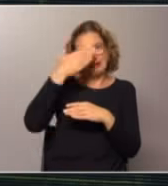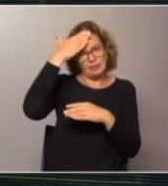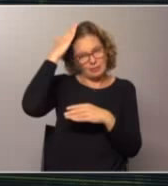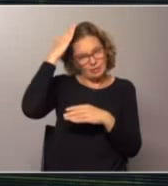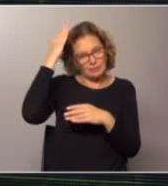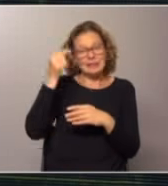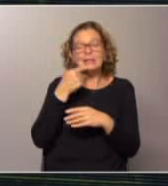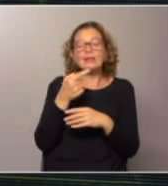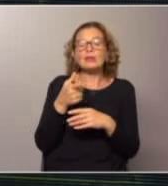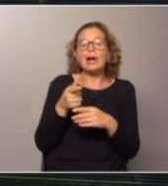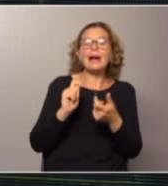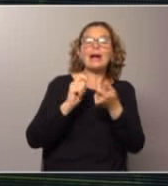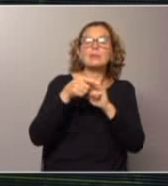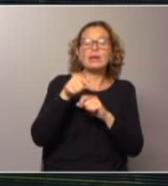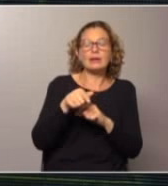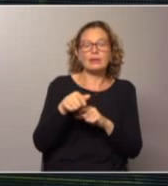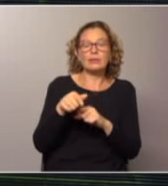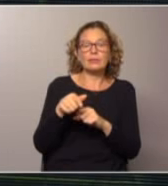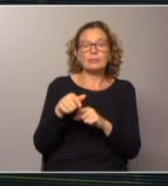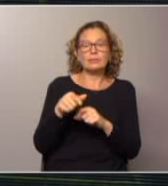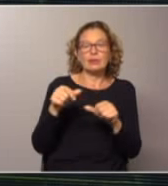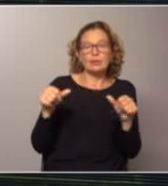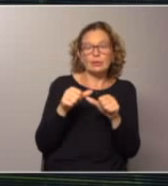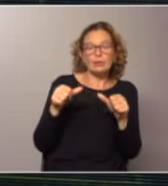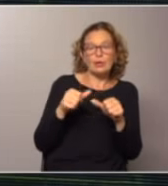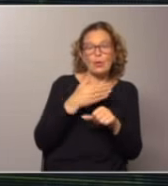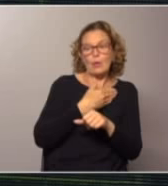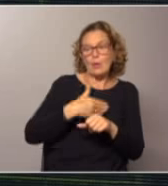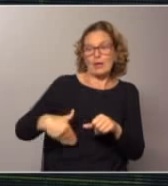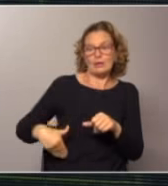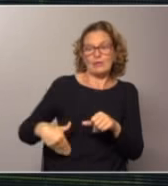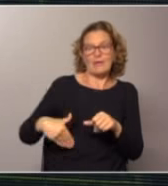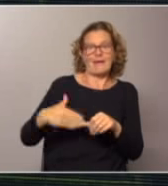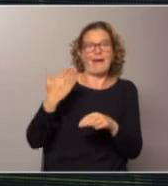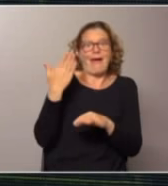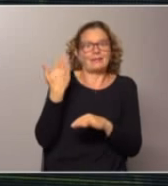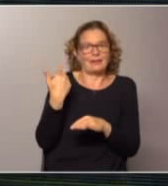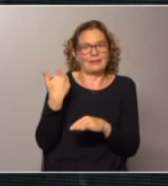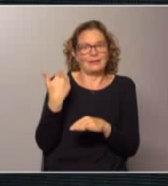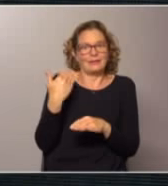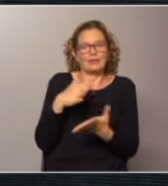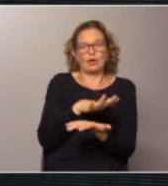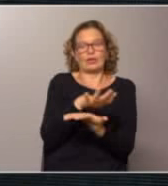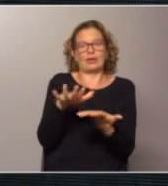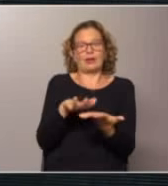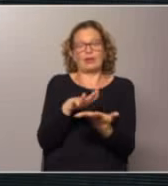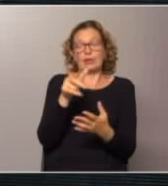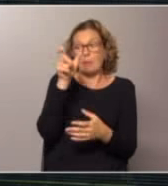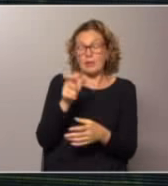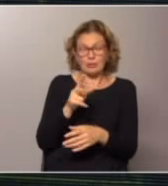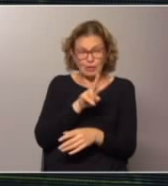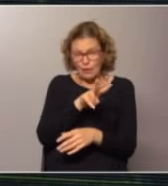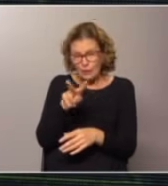cambiar eso porque a ver esto lo hizo un gobierno demócrata este escenario en donde la gente vio